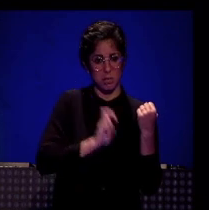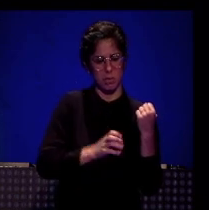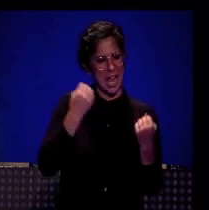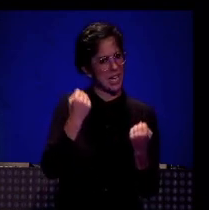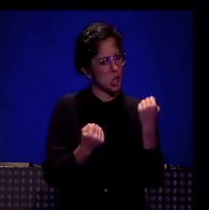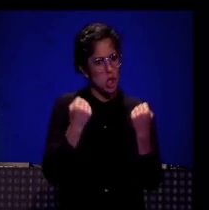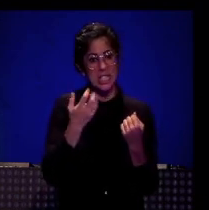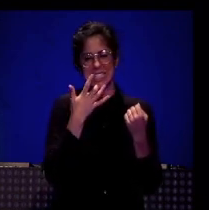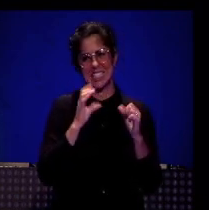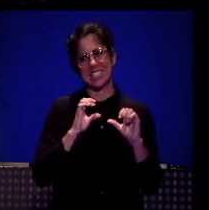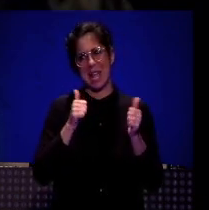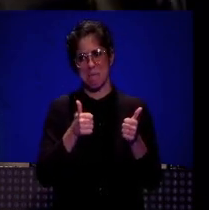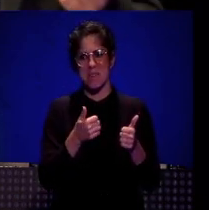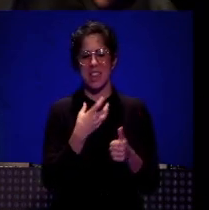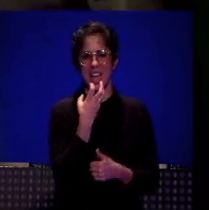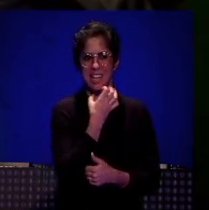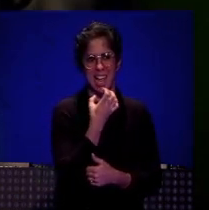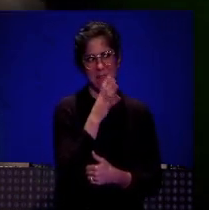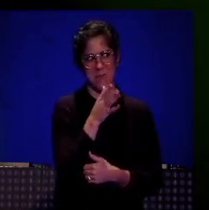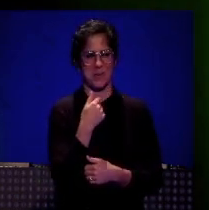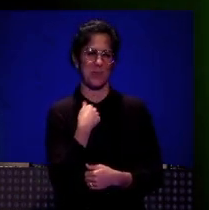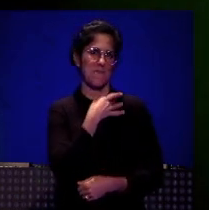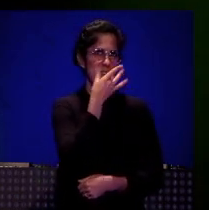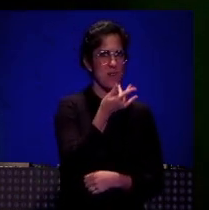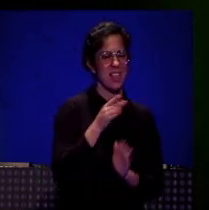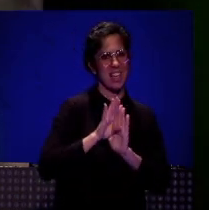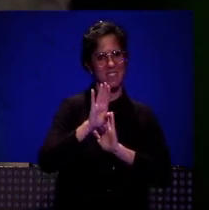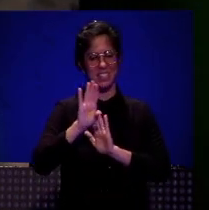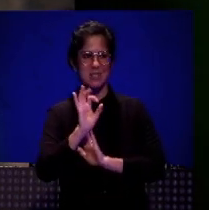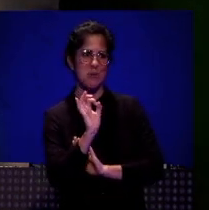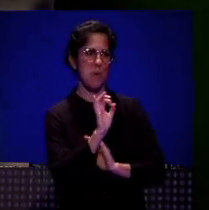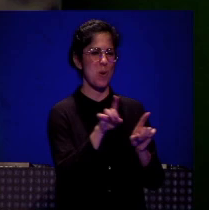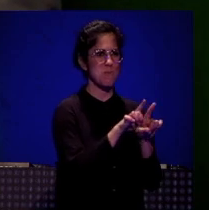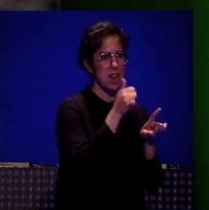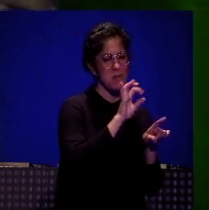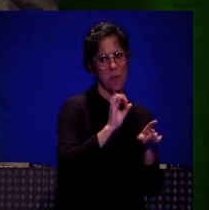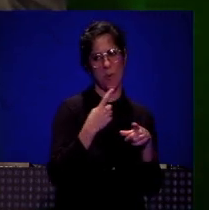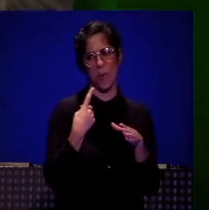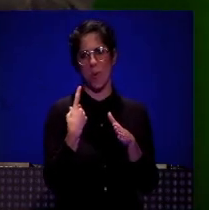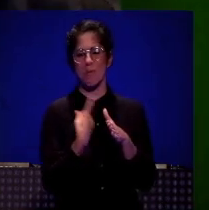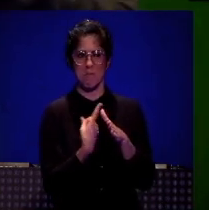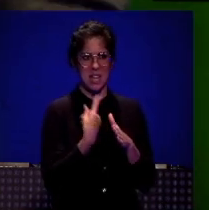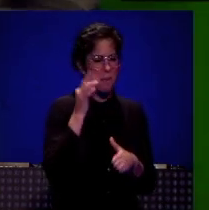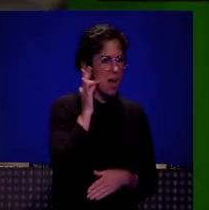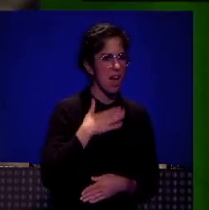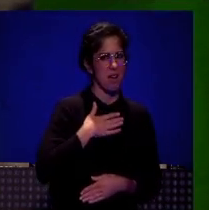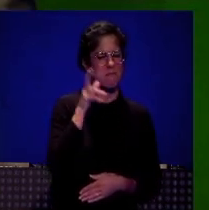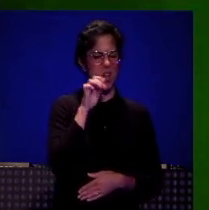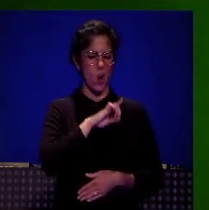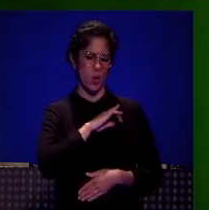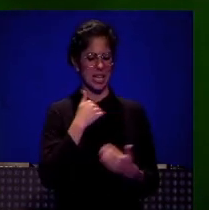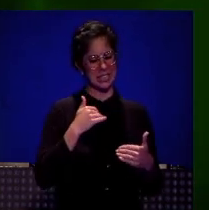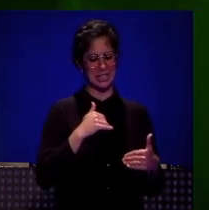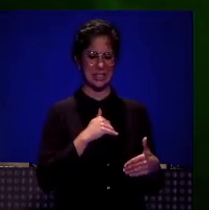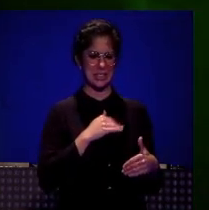siempre da un poco de vergüenza que me escuche el vecino mi hermano mi prima siempre nos da un poquito de respeto al da igual quién escucha mucha gente pero que no me